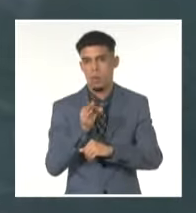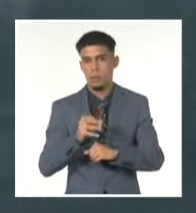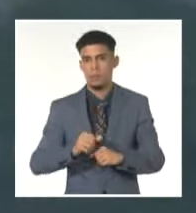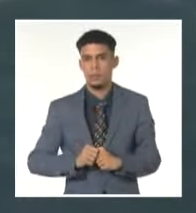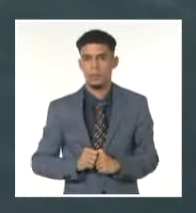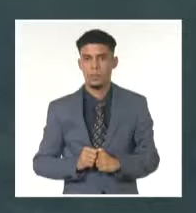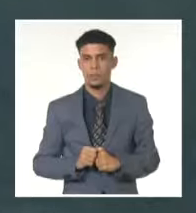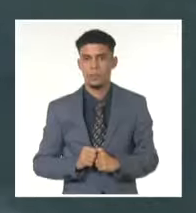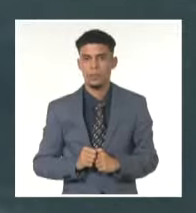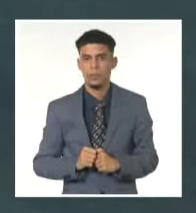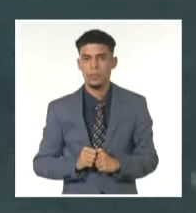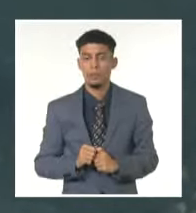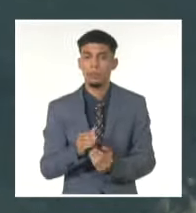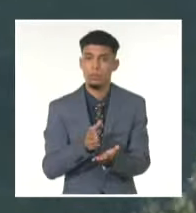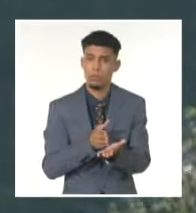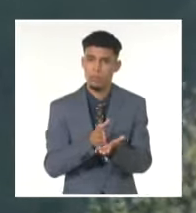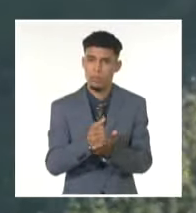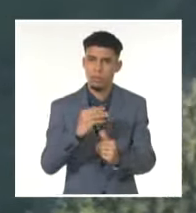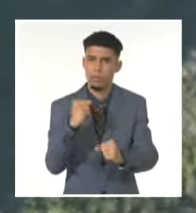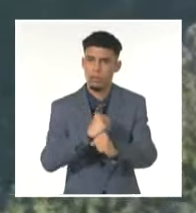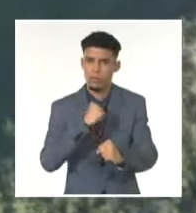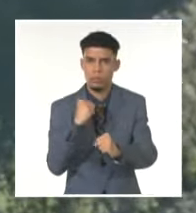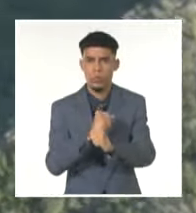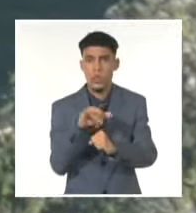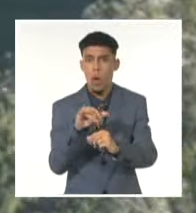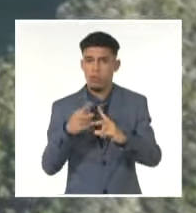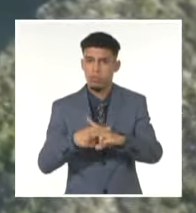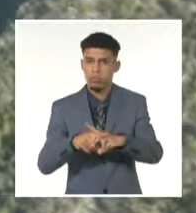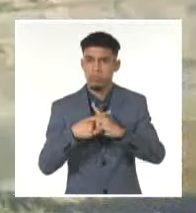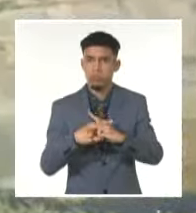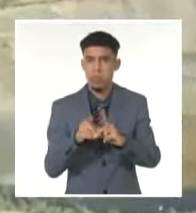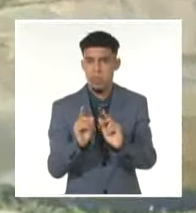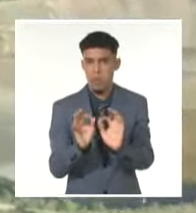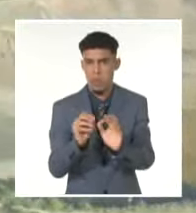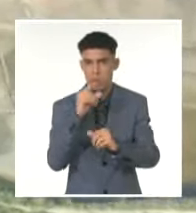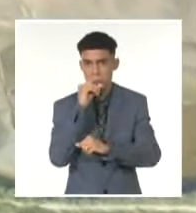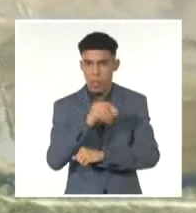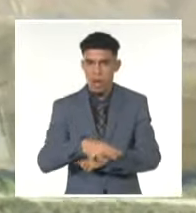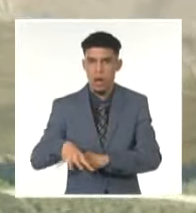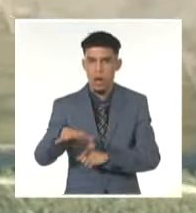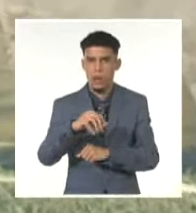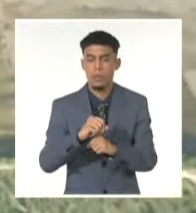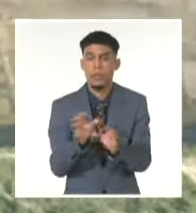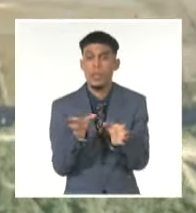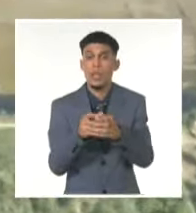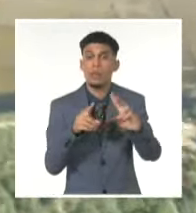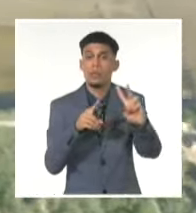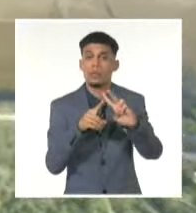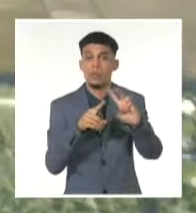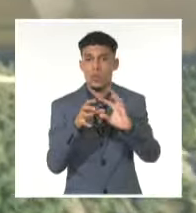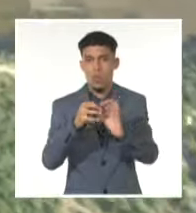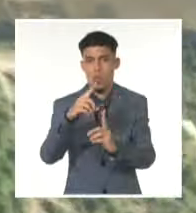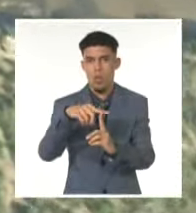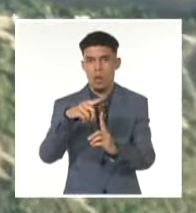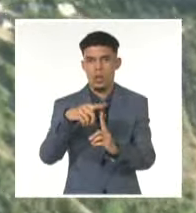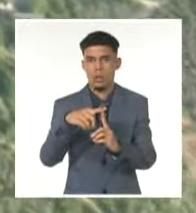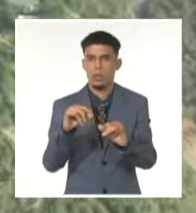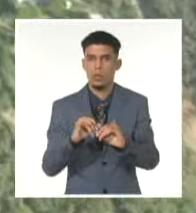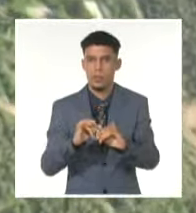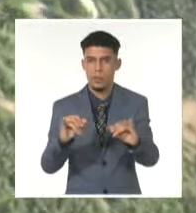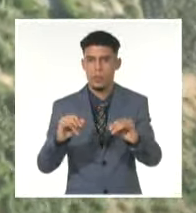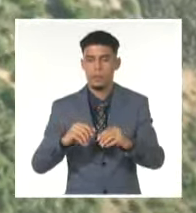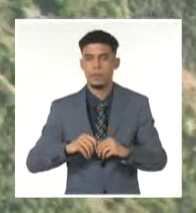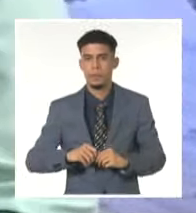De esta forma continúan las labores de recuperación de ese territorio. Un equipo de la televisión en Guantánamo para este